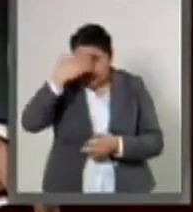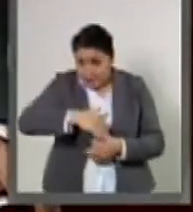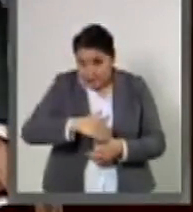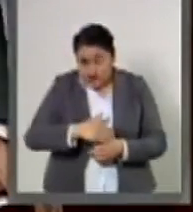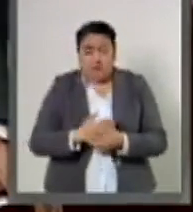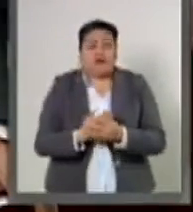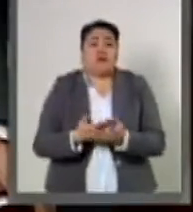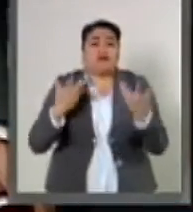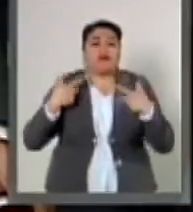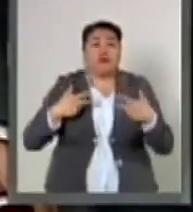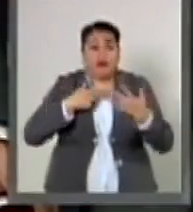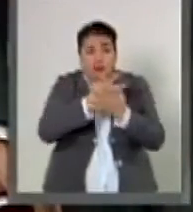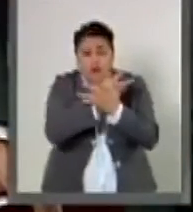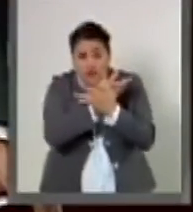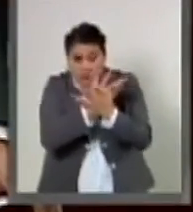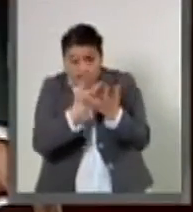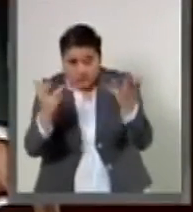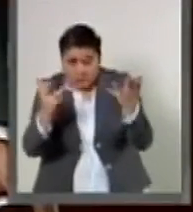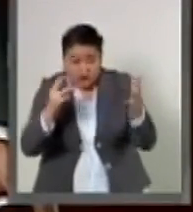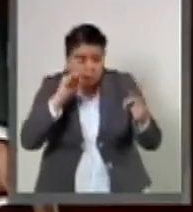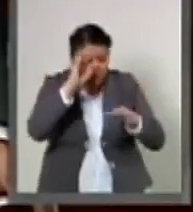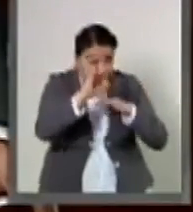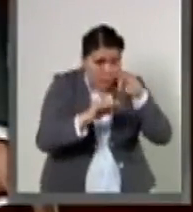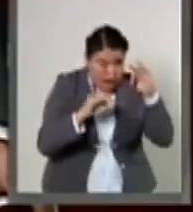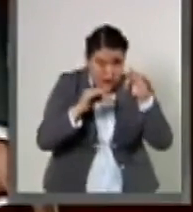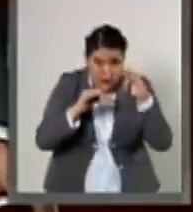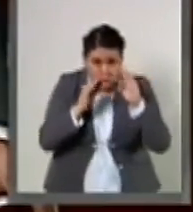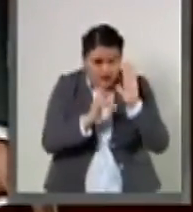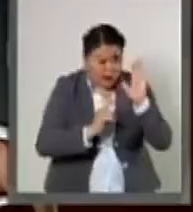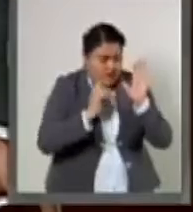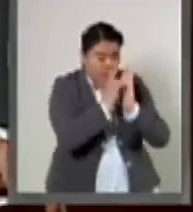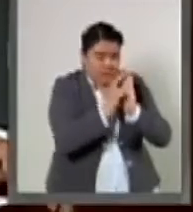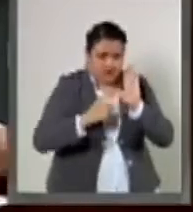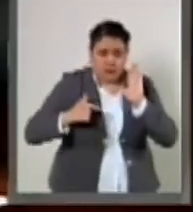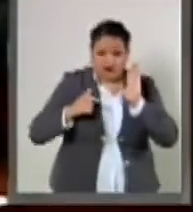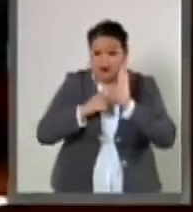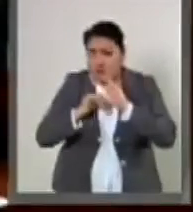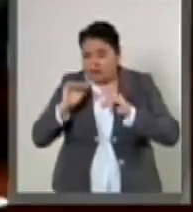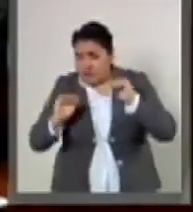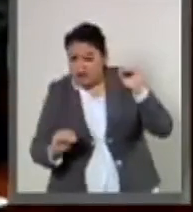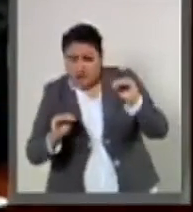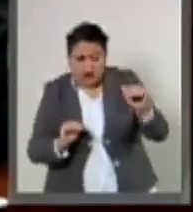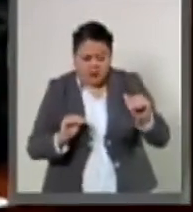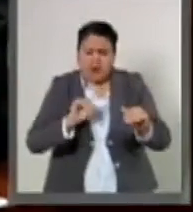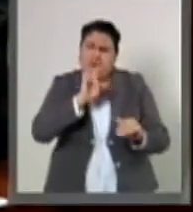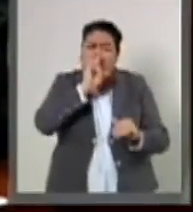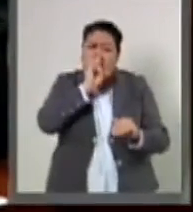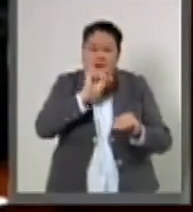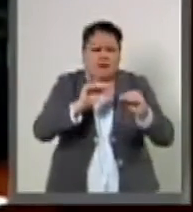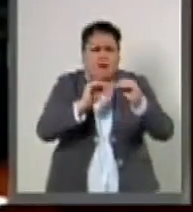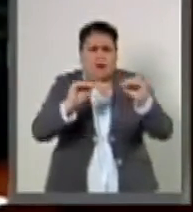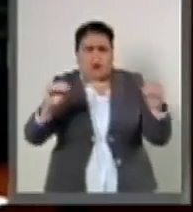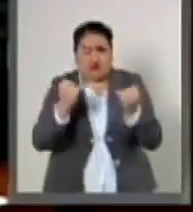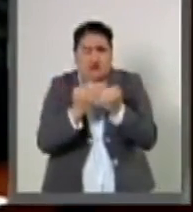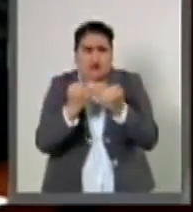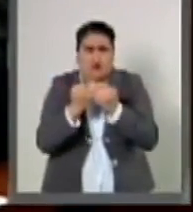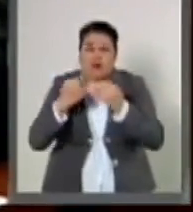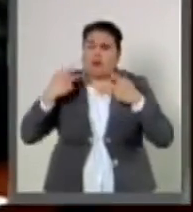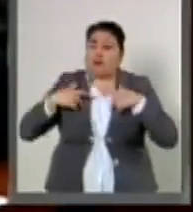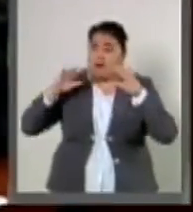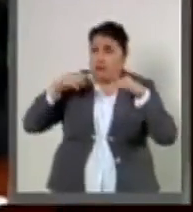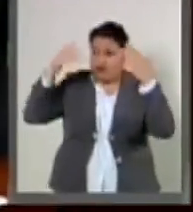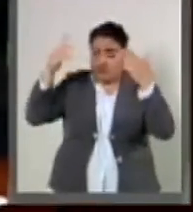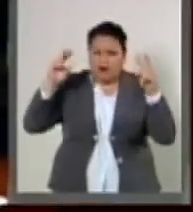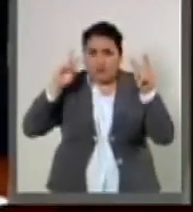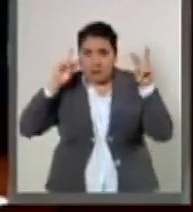todas las personas sean tratadas como iguales ante la ley y en consecuencia por la sociedad. Con base